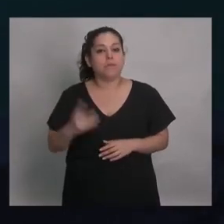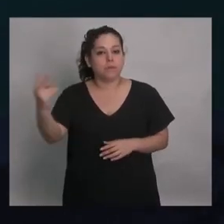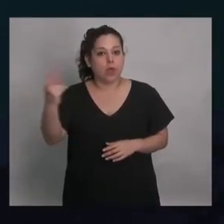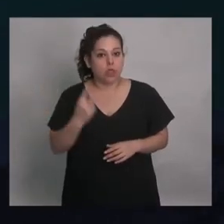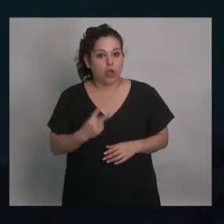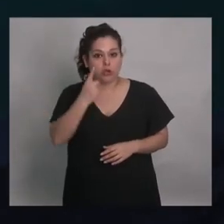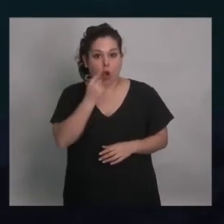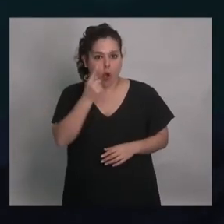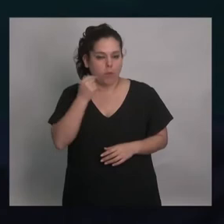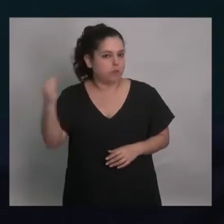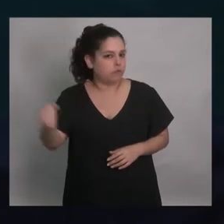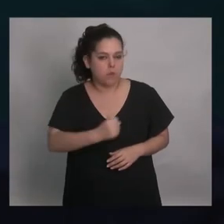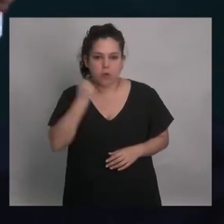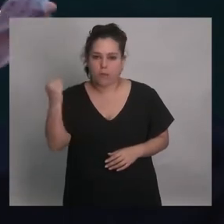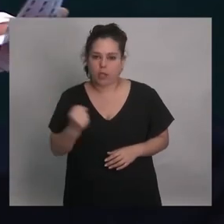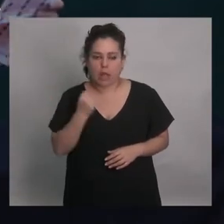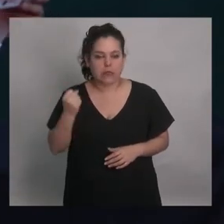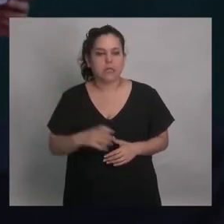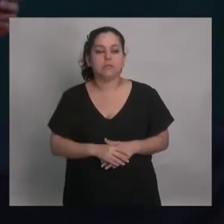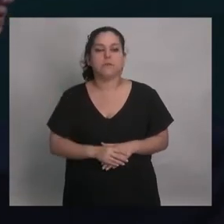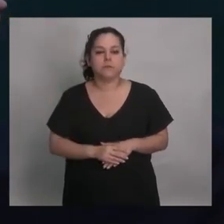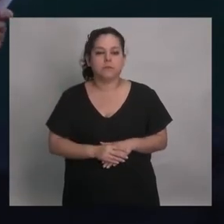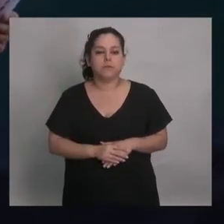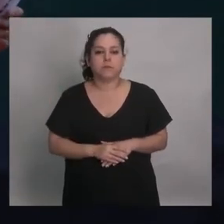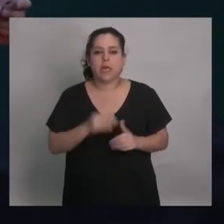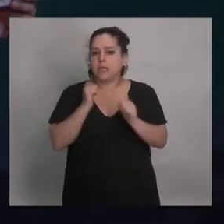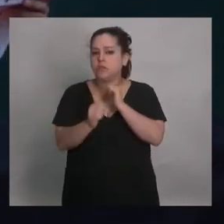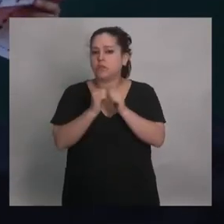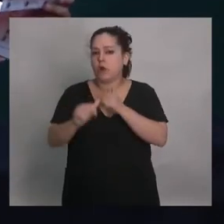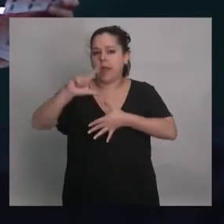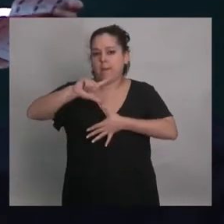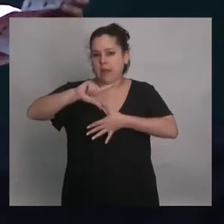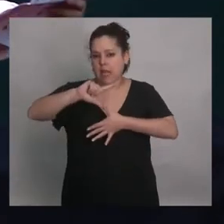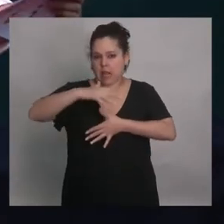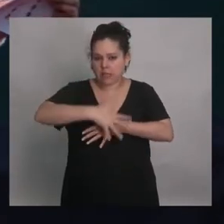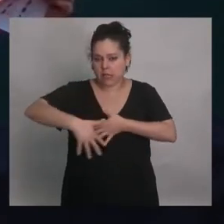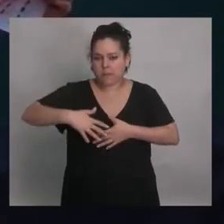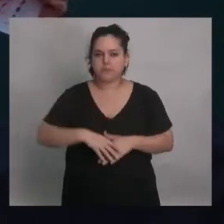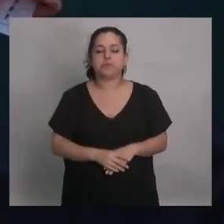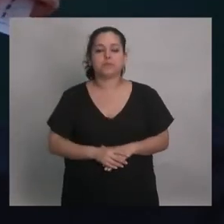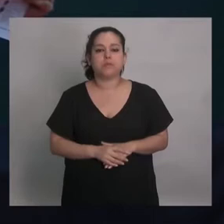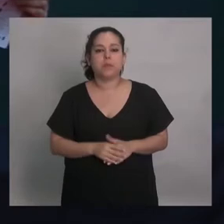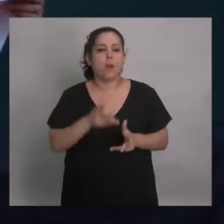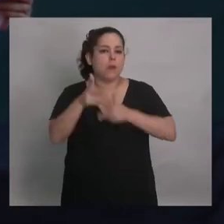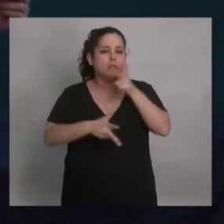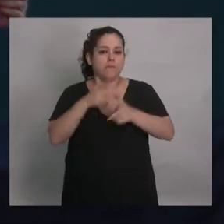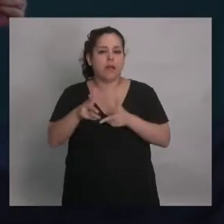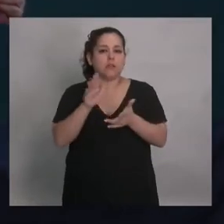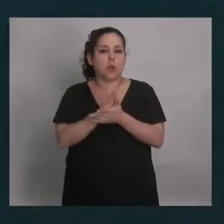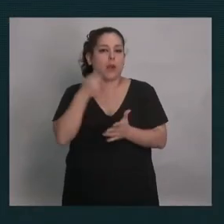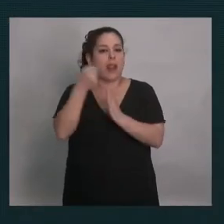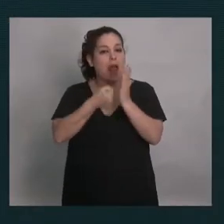importantes en la historia de latinoamérica nosotros vamos a hablar sobre la lucha por la paz y la